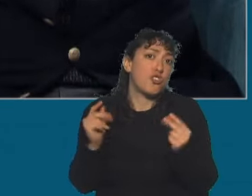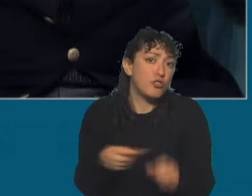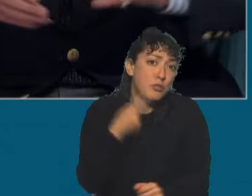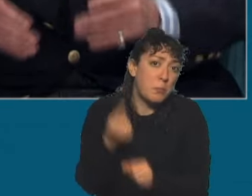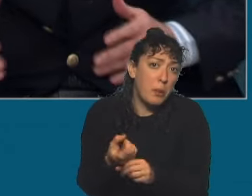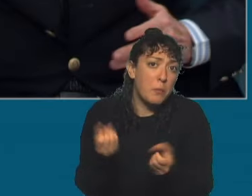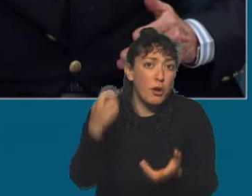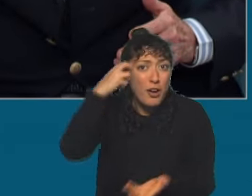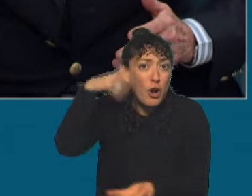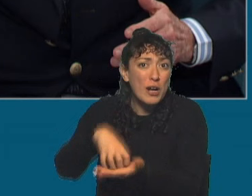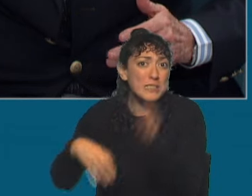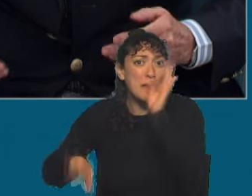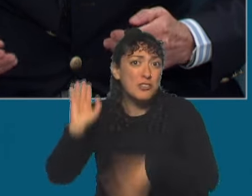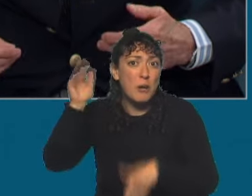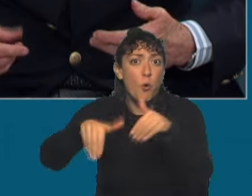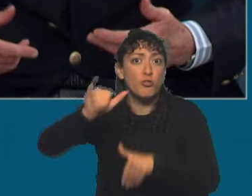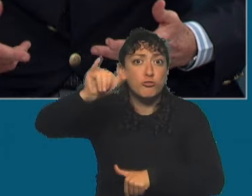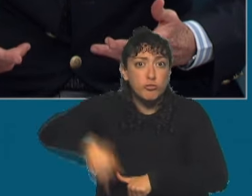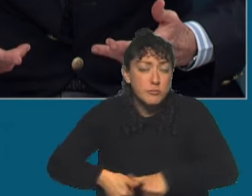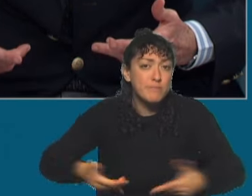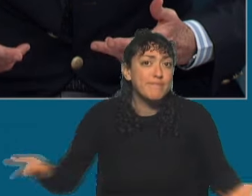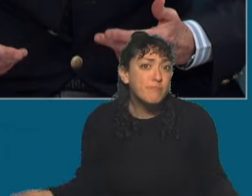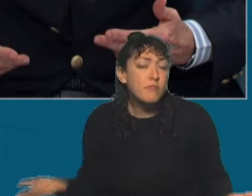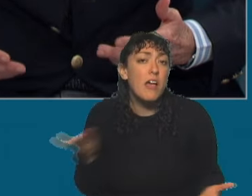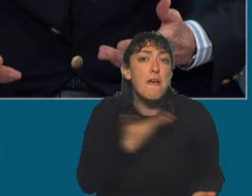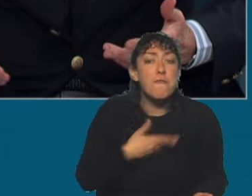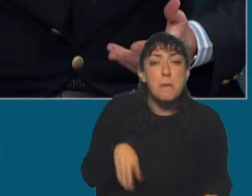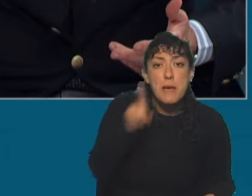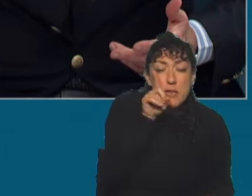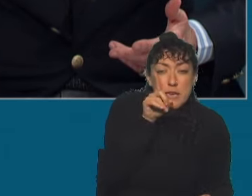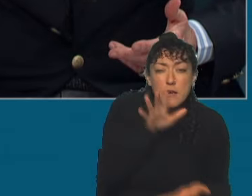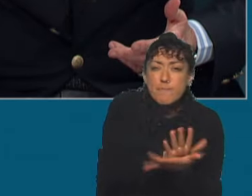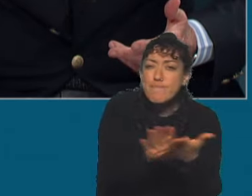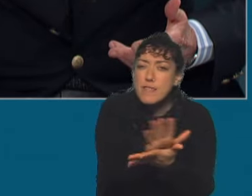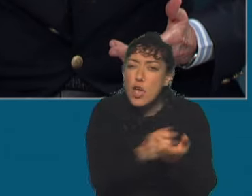el Congreso aprobó esto mayoritariamente. Y el fondo no negocia